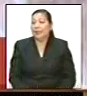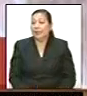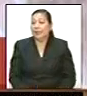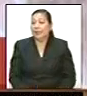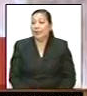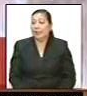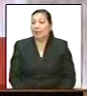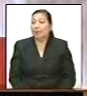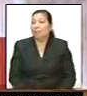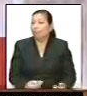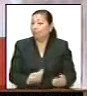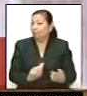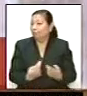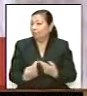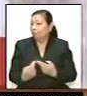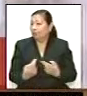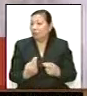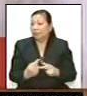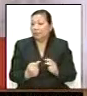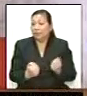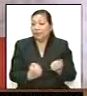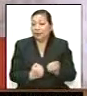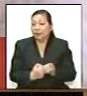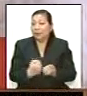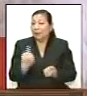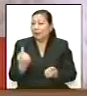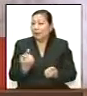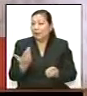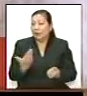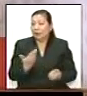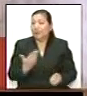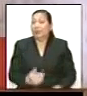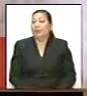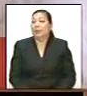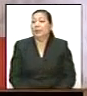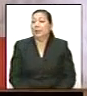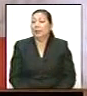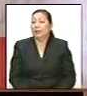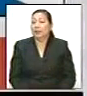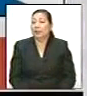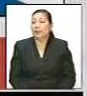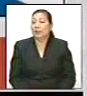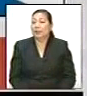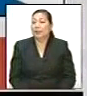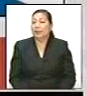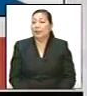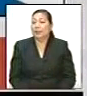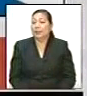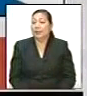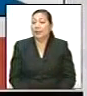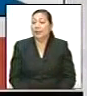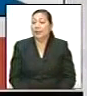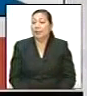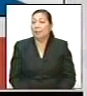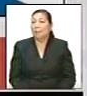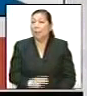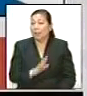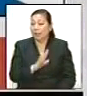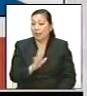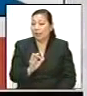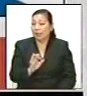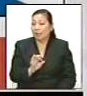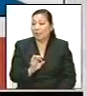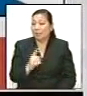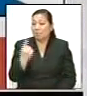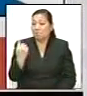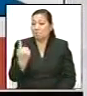en relaciones de cooperación el primero fue en canadá en el 2006 fue